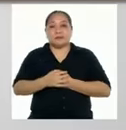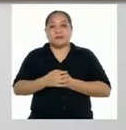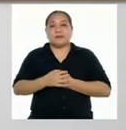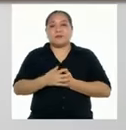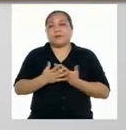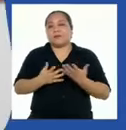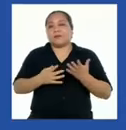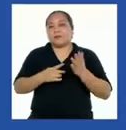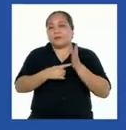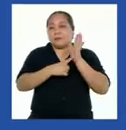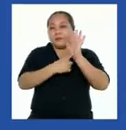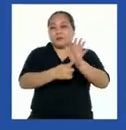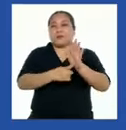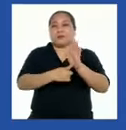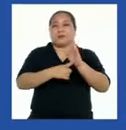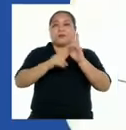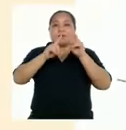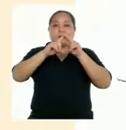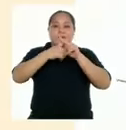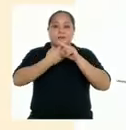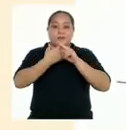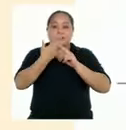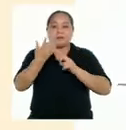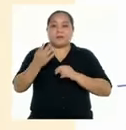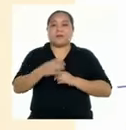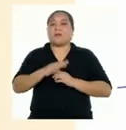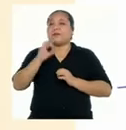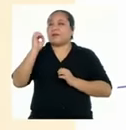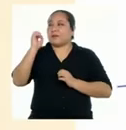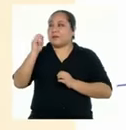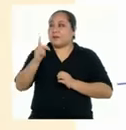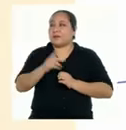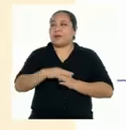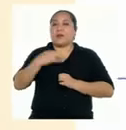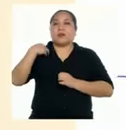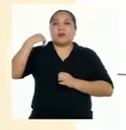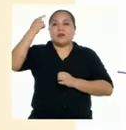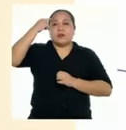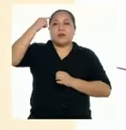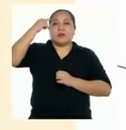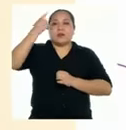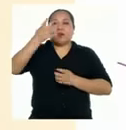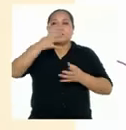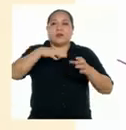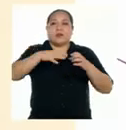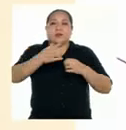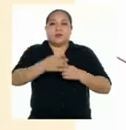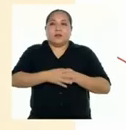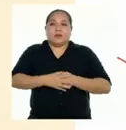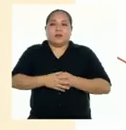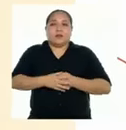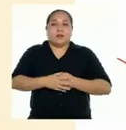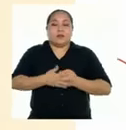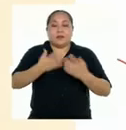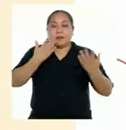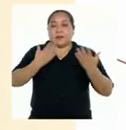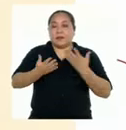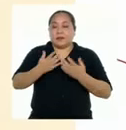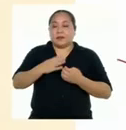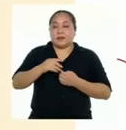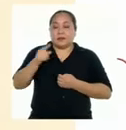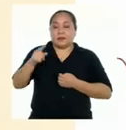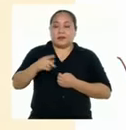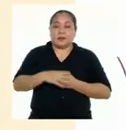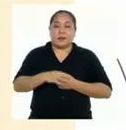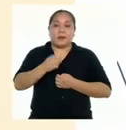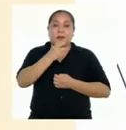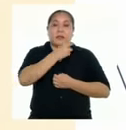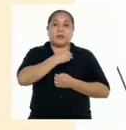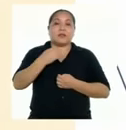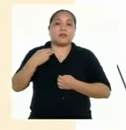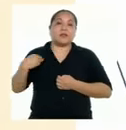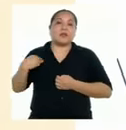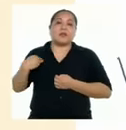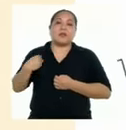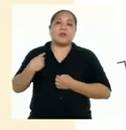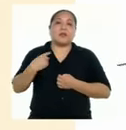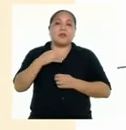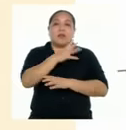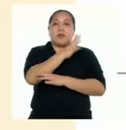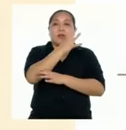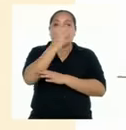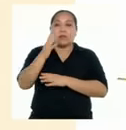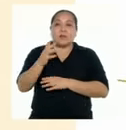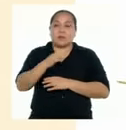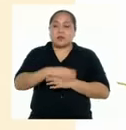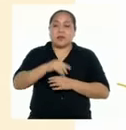el principio. Ok, se me ocurre que podría empezar así. Según el Ministerio del Ambiente, en el Perú se generan cerca